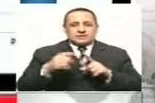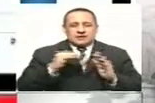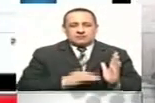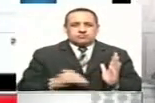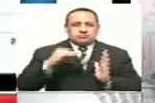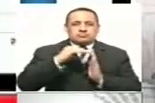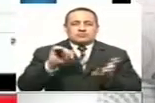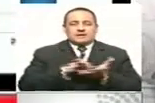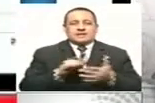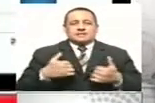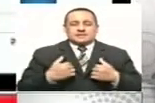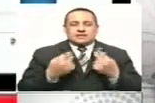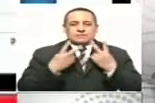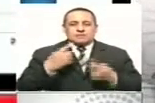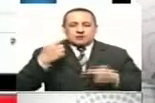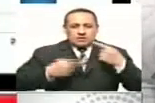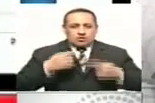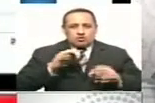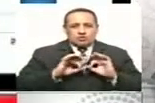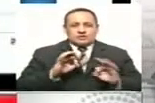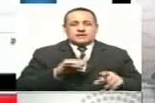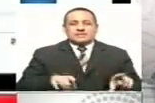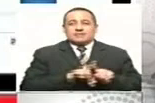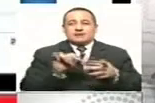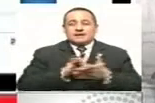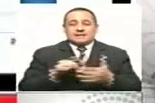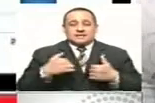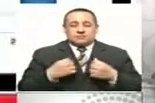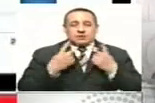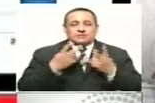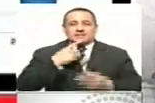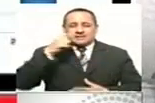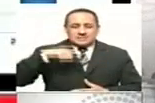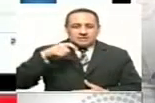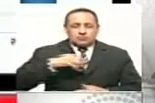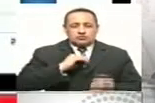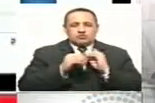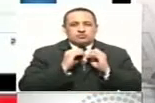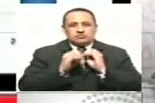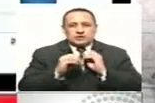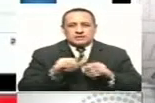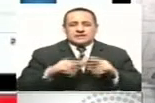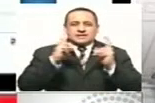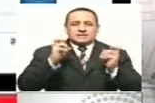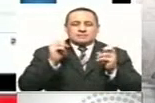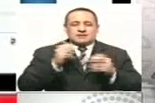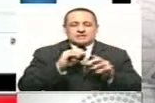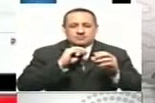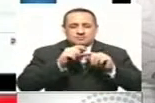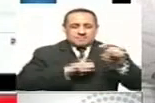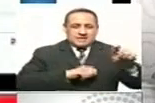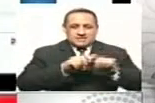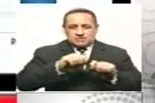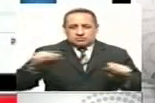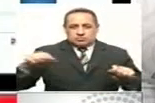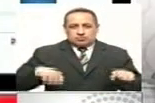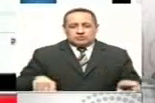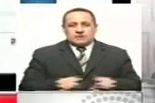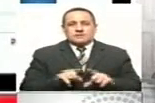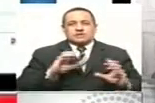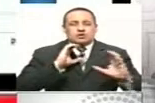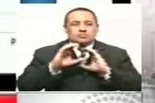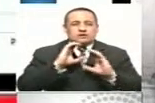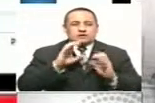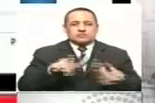tenemos para comunicarnos. Y ahí, por ejemplo, necesitamos renovar equipos de medición de calidad de